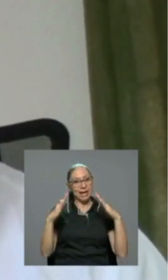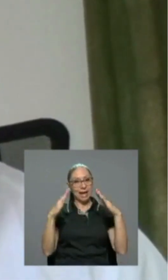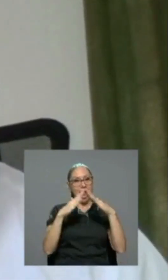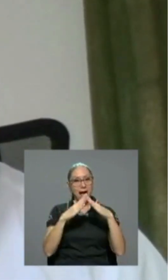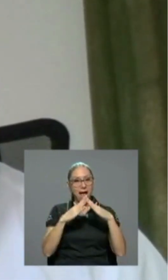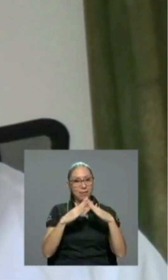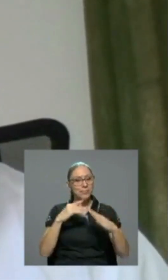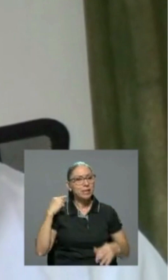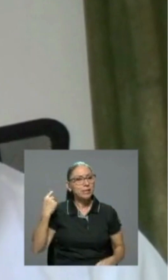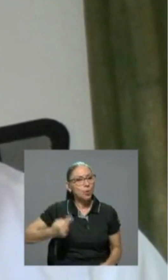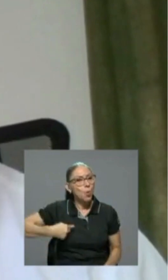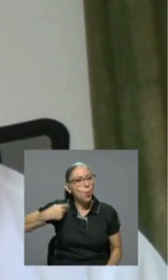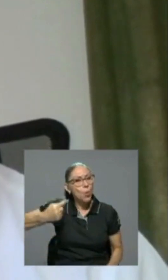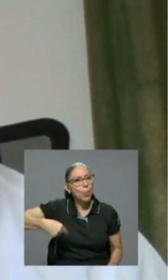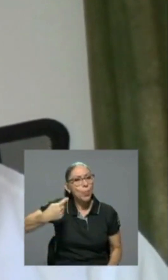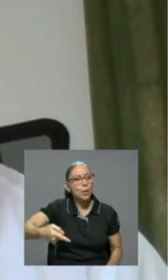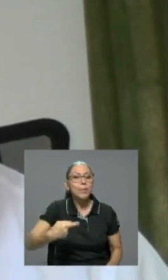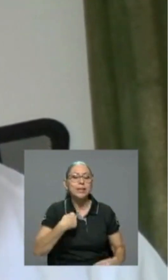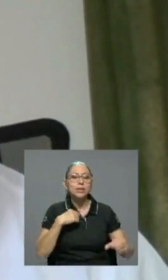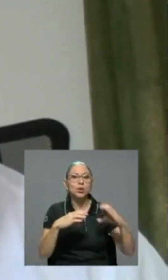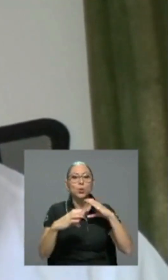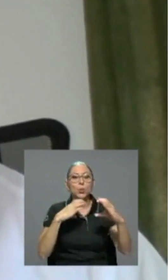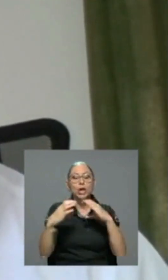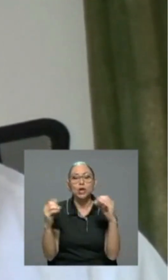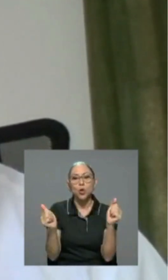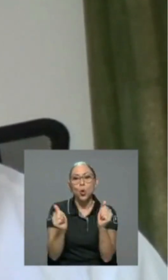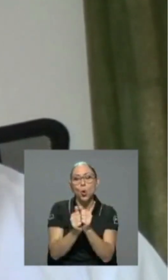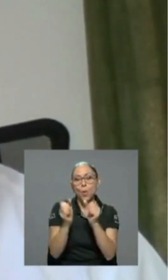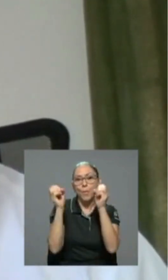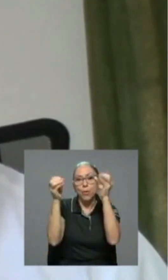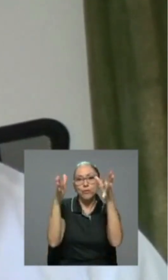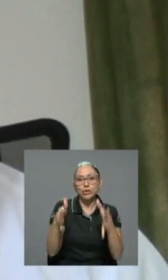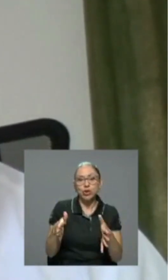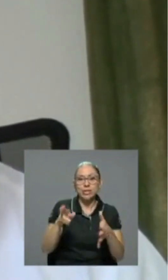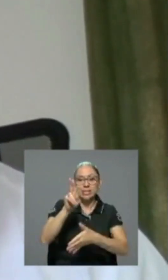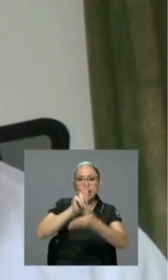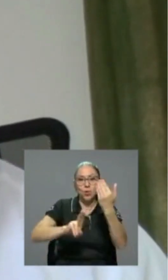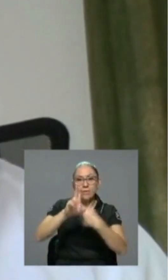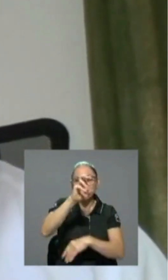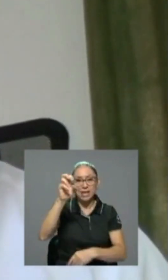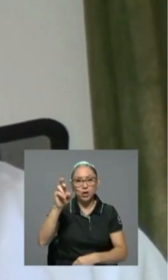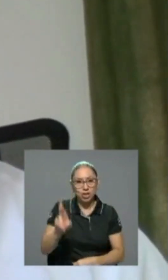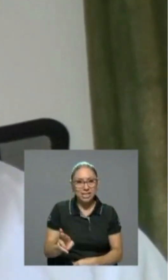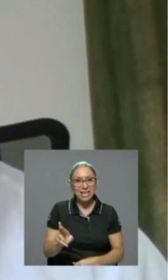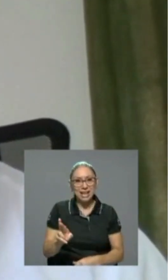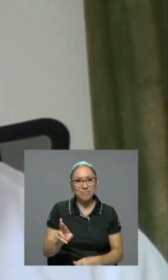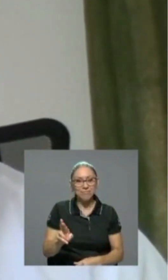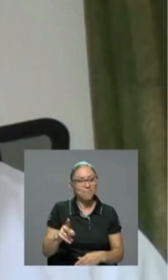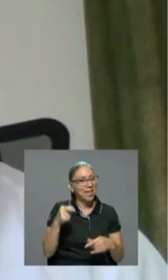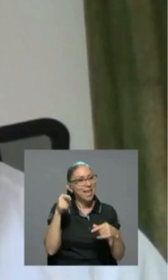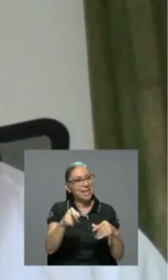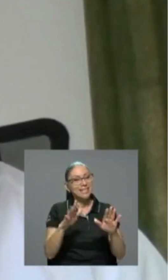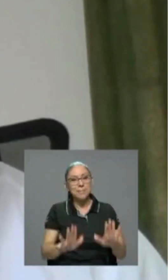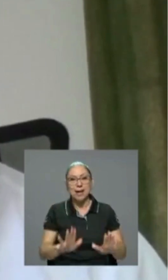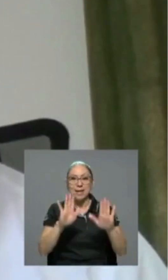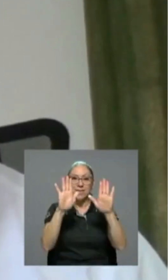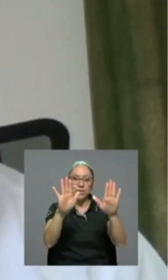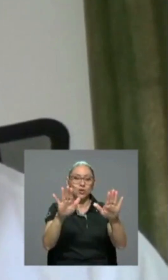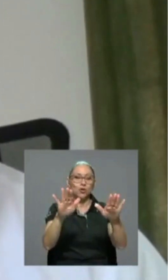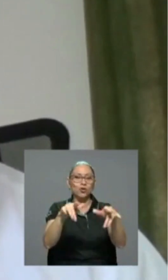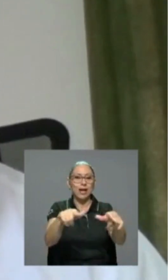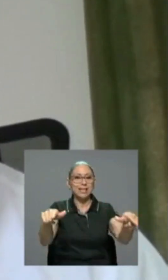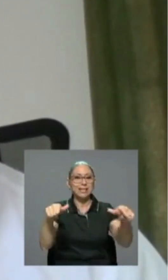continuamente mantengo comunicación con mis profesores de la Universidad de Costa Rica, ese maravilloso espacio del